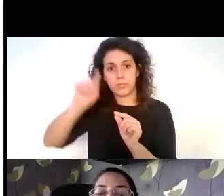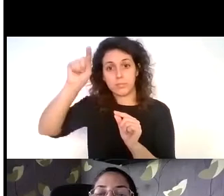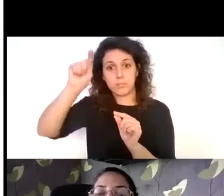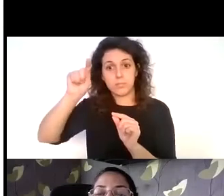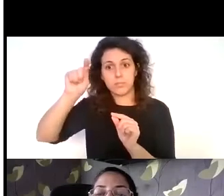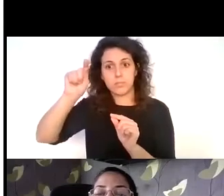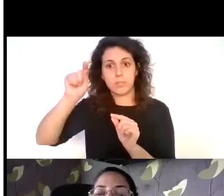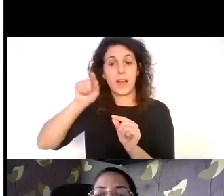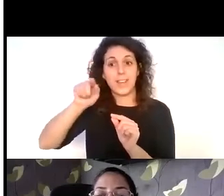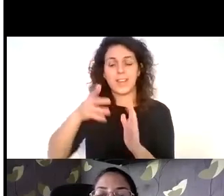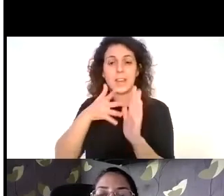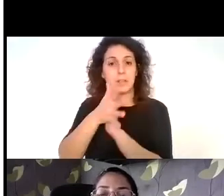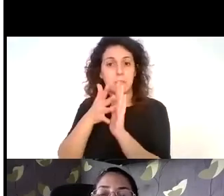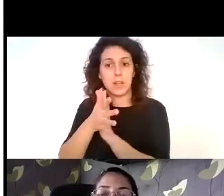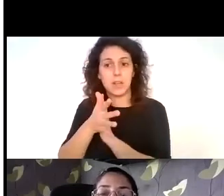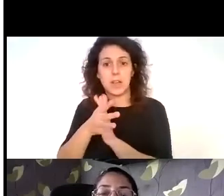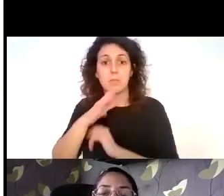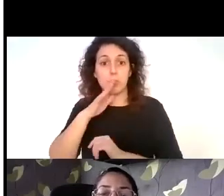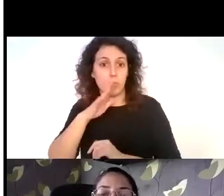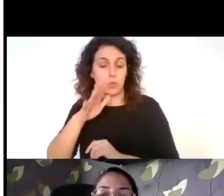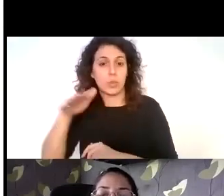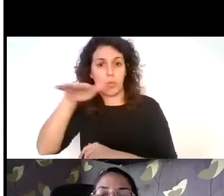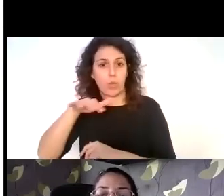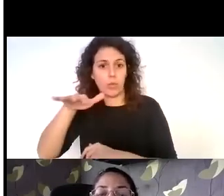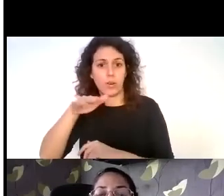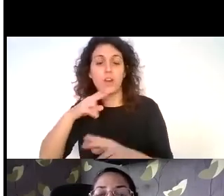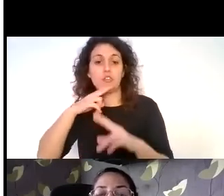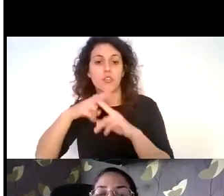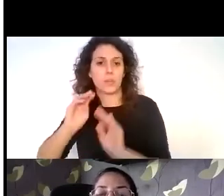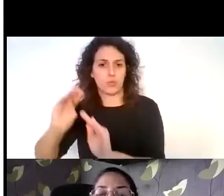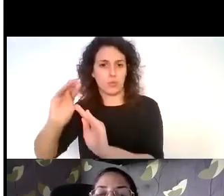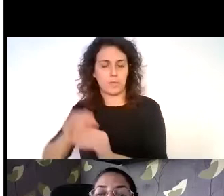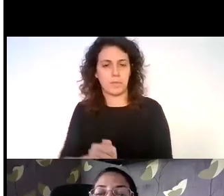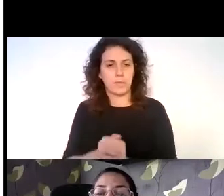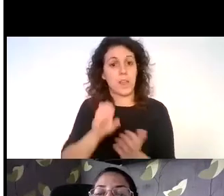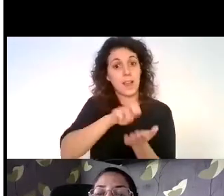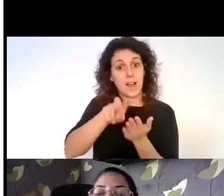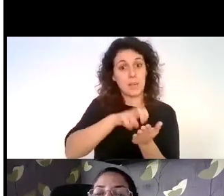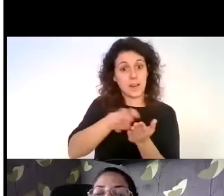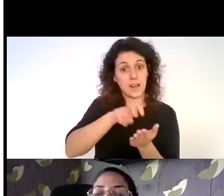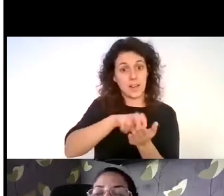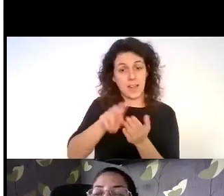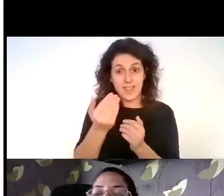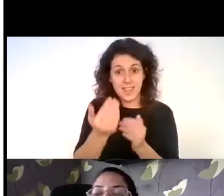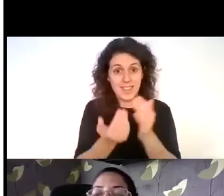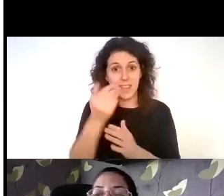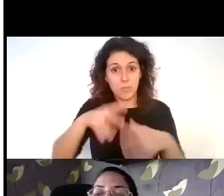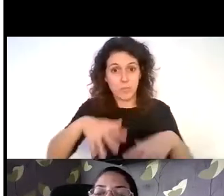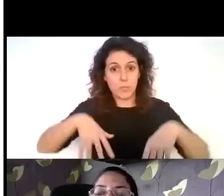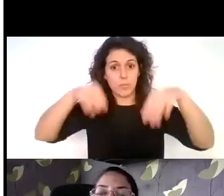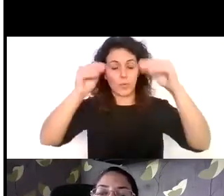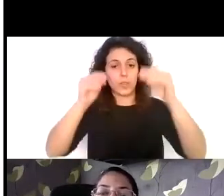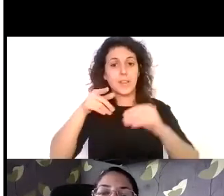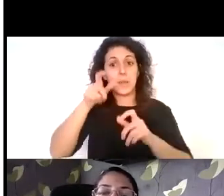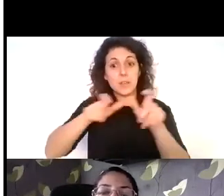se explica el porqué del nombre del lugar. Durante la caminata, el guía de montaña describe para las personas